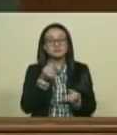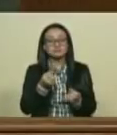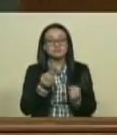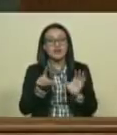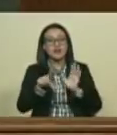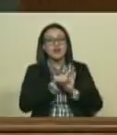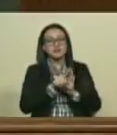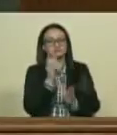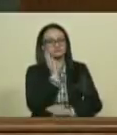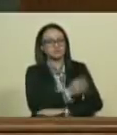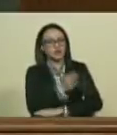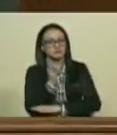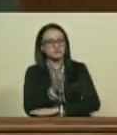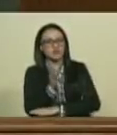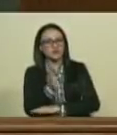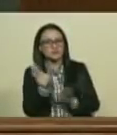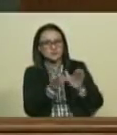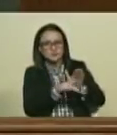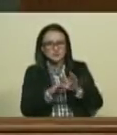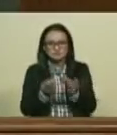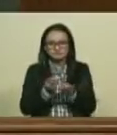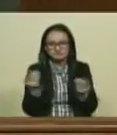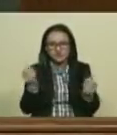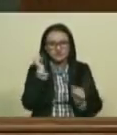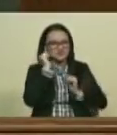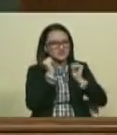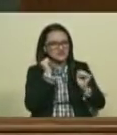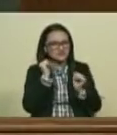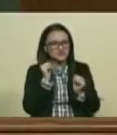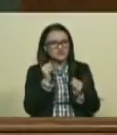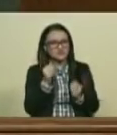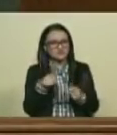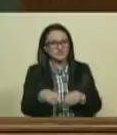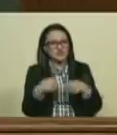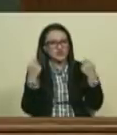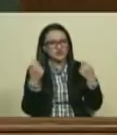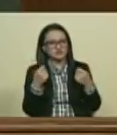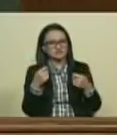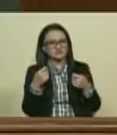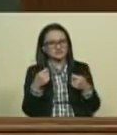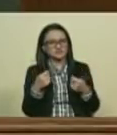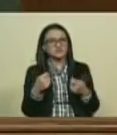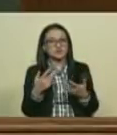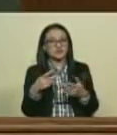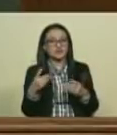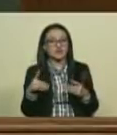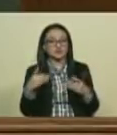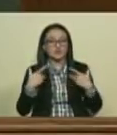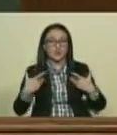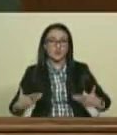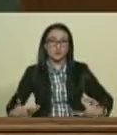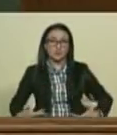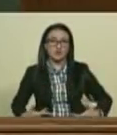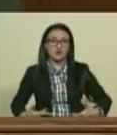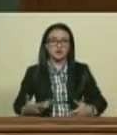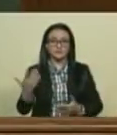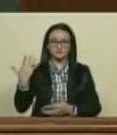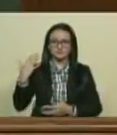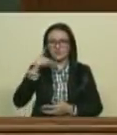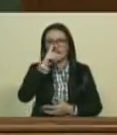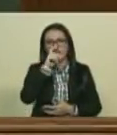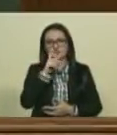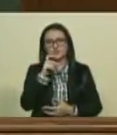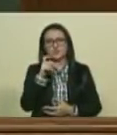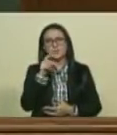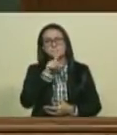para sancionar los crímenes, desapariciones, torturas y violaciones de los derechos humanos en los años desde